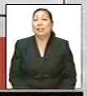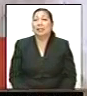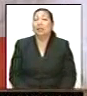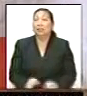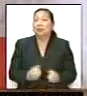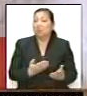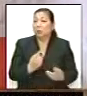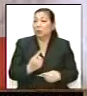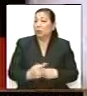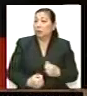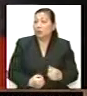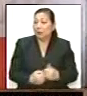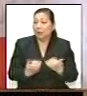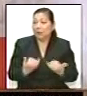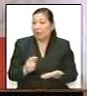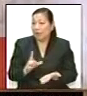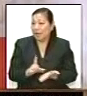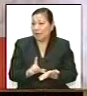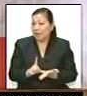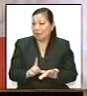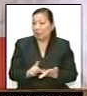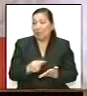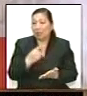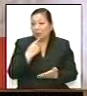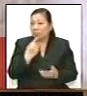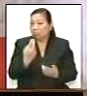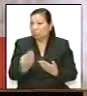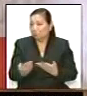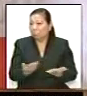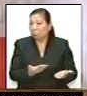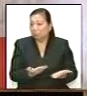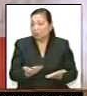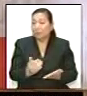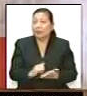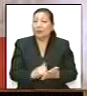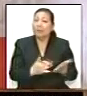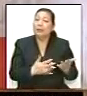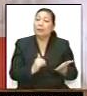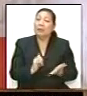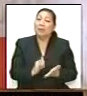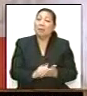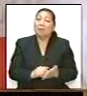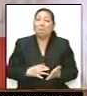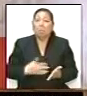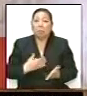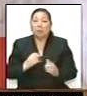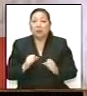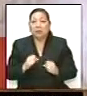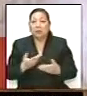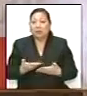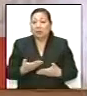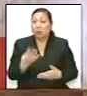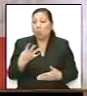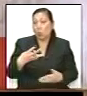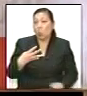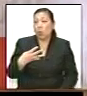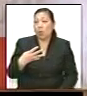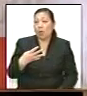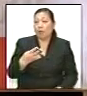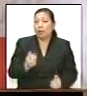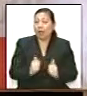invitado nuevamente aquí a lima y ya se cursaron las invitaciones y esperemos que puedan estar los cuatro